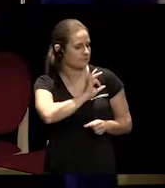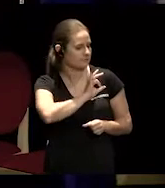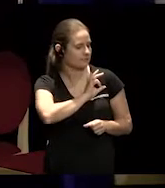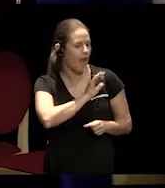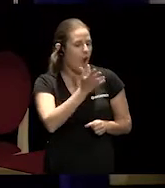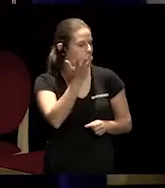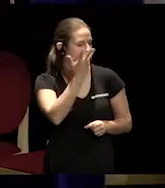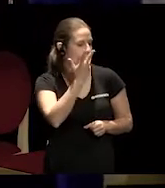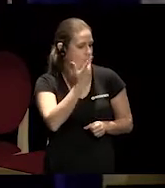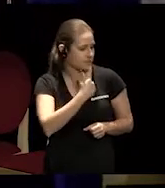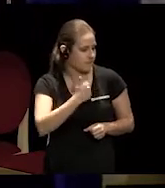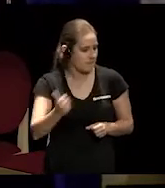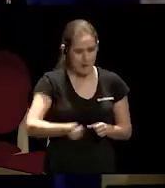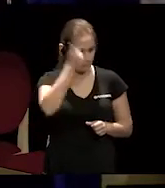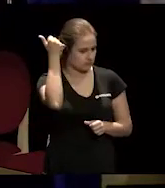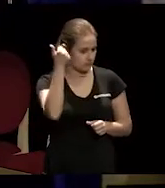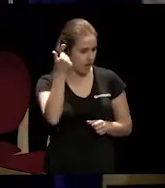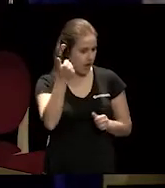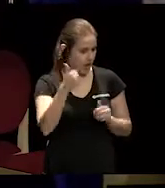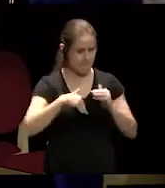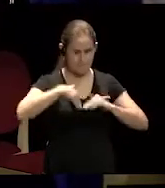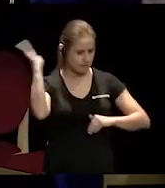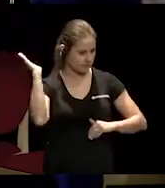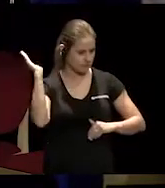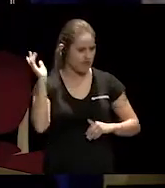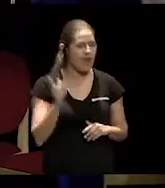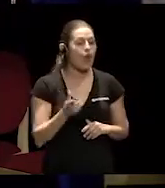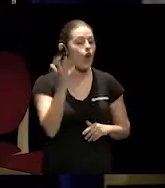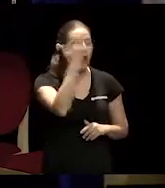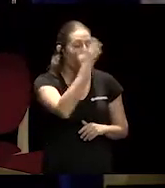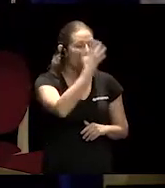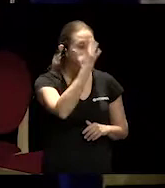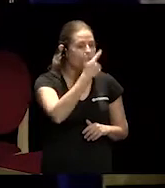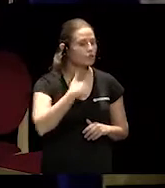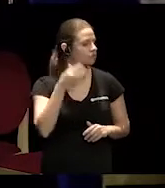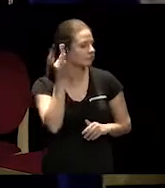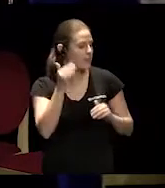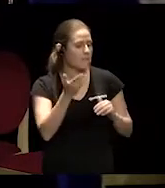carnavales. Aquí, otra vez yo de nuevo,